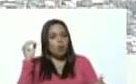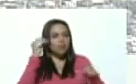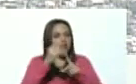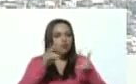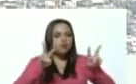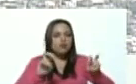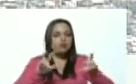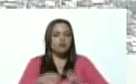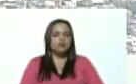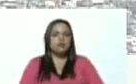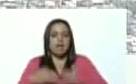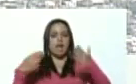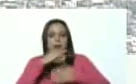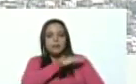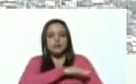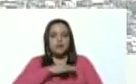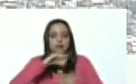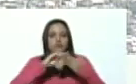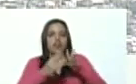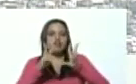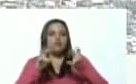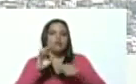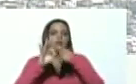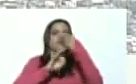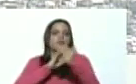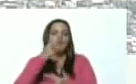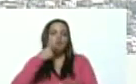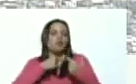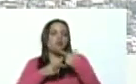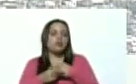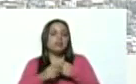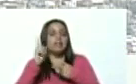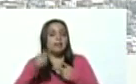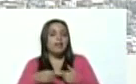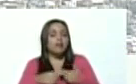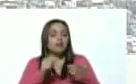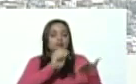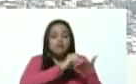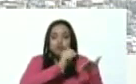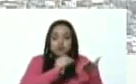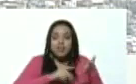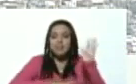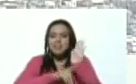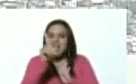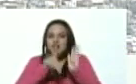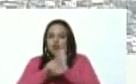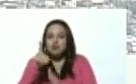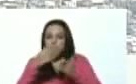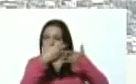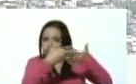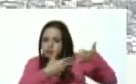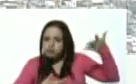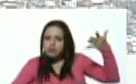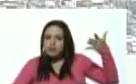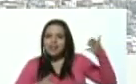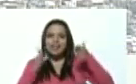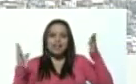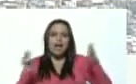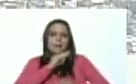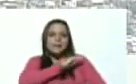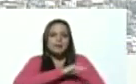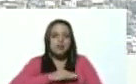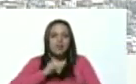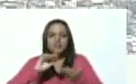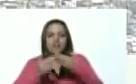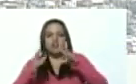nuevos de la gran misión Barrio Nuevo, Barrio Tricolor, y tomen nota del desarrollo del concepto. Gran misión,